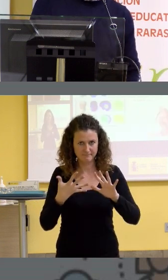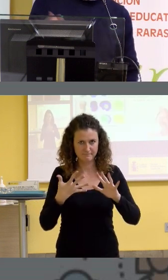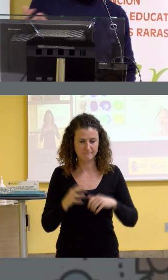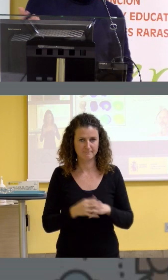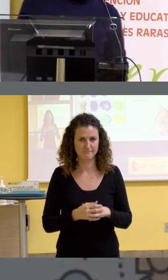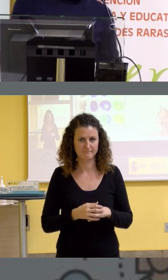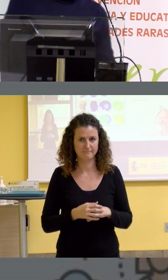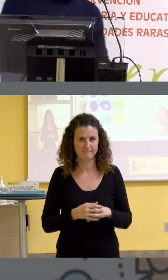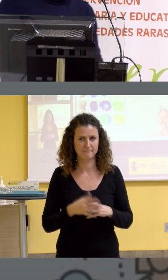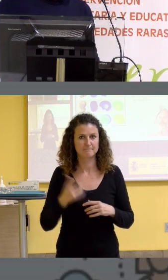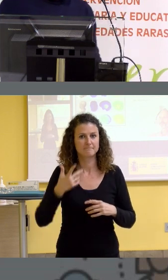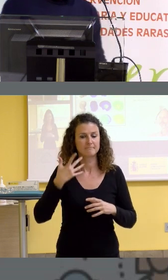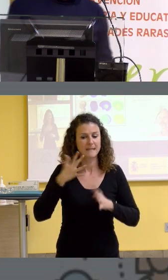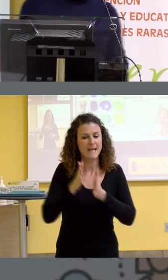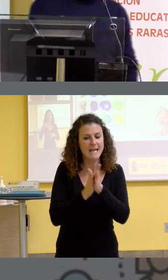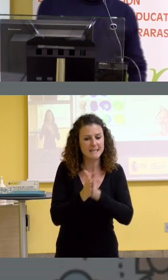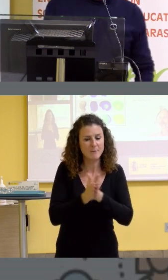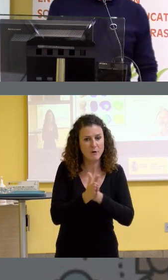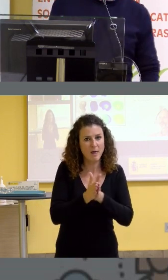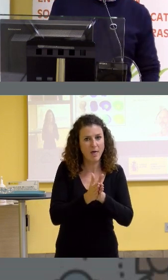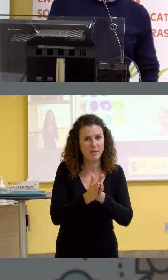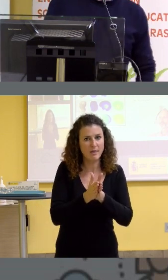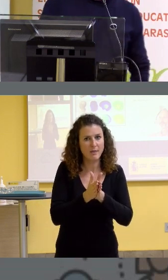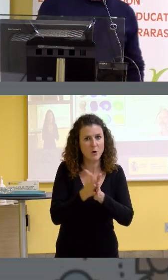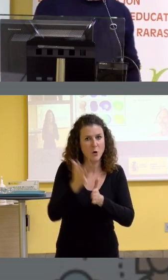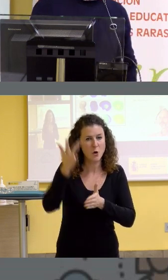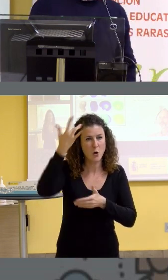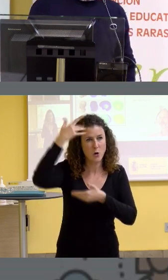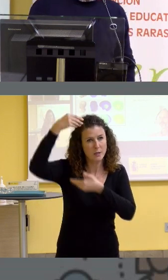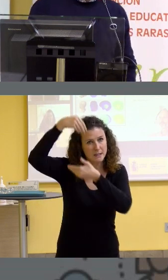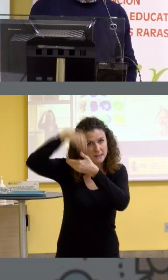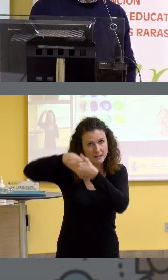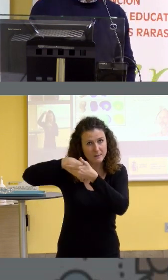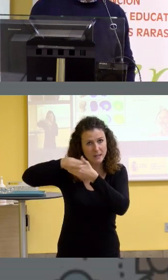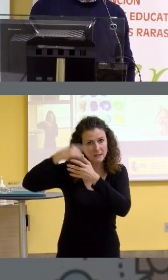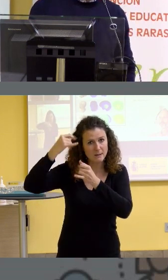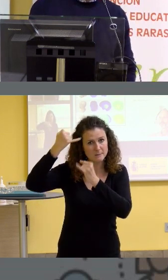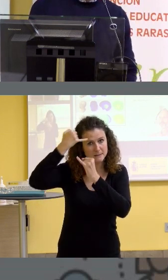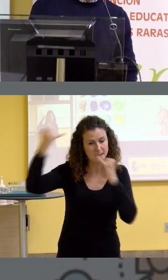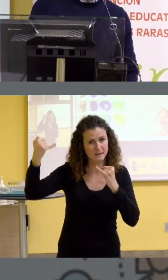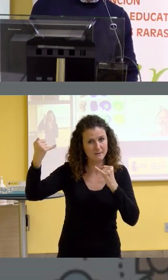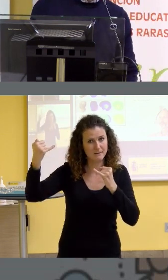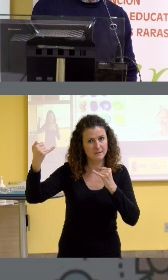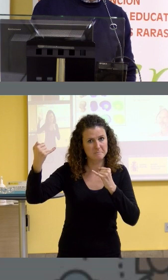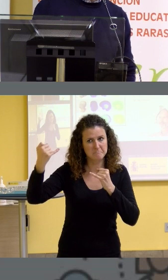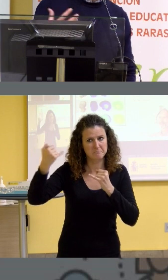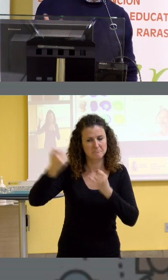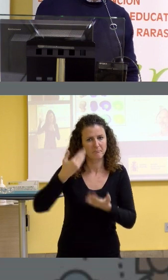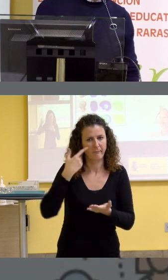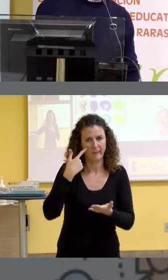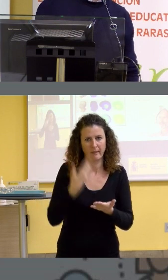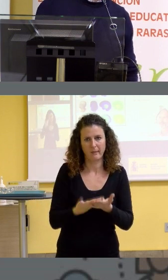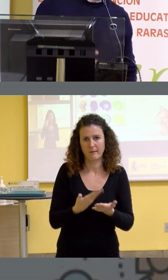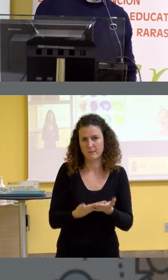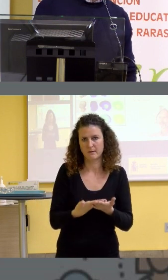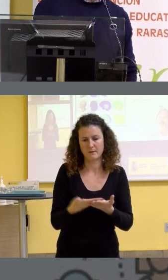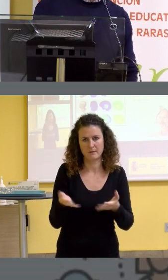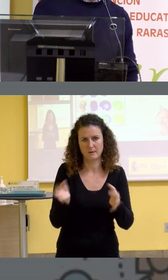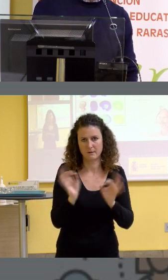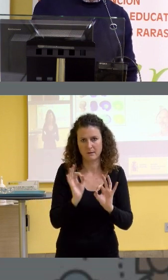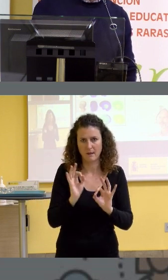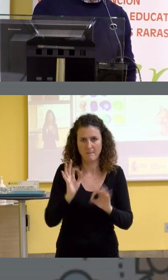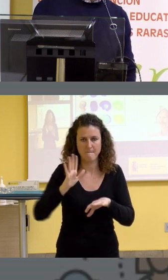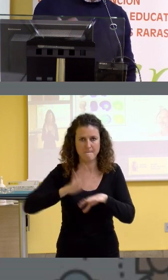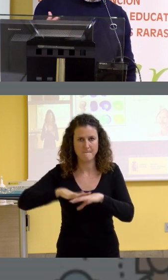aquí. Estimulación transcraneal por corriente directa. No ha demostrado ningún tipo de eficacia clínicamente significativa en